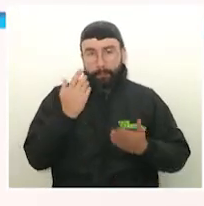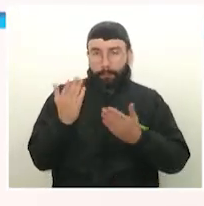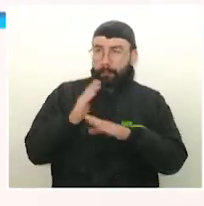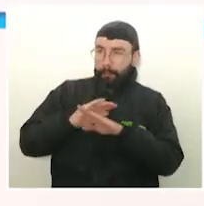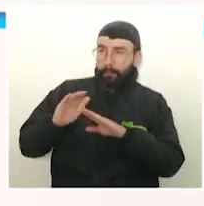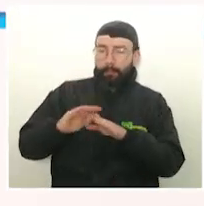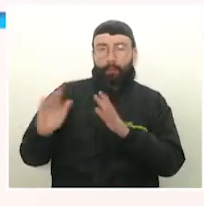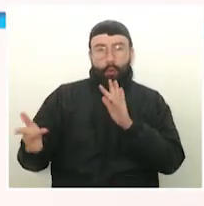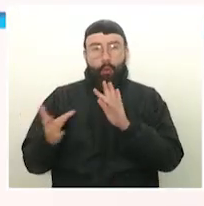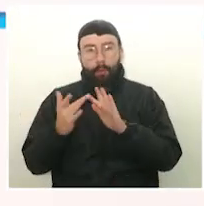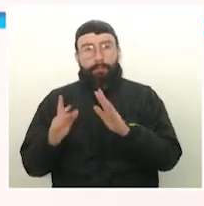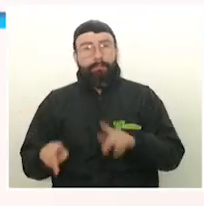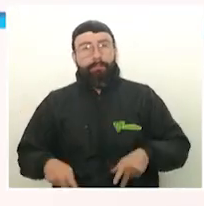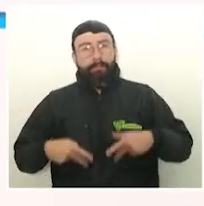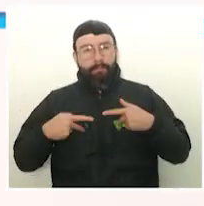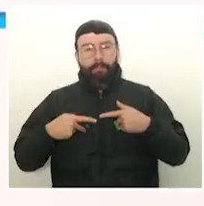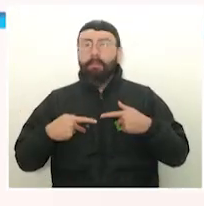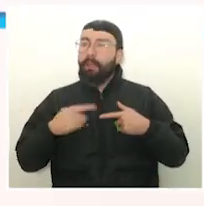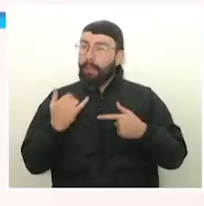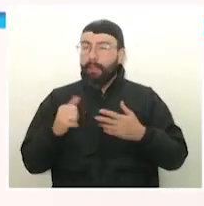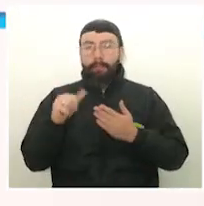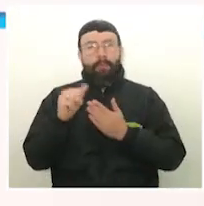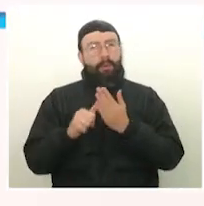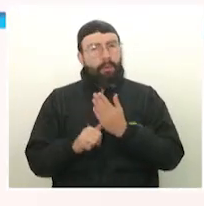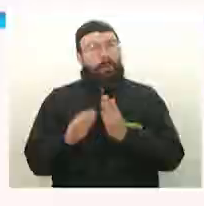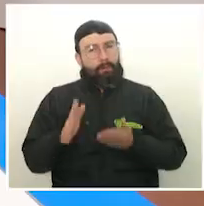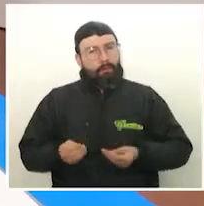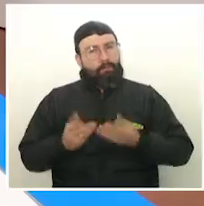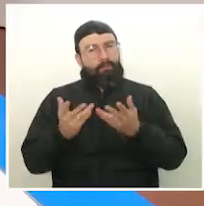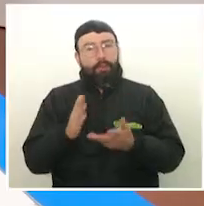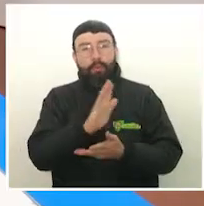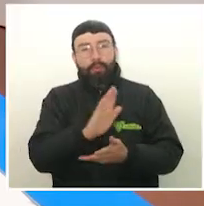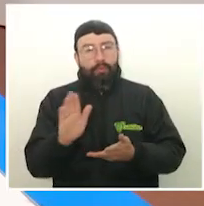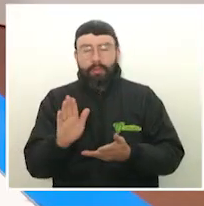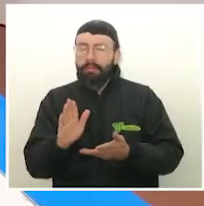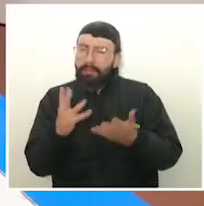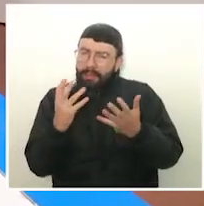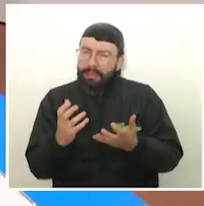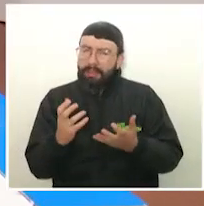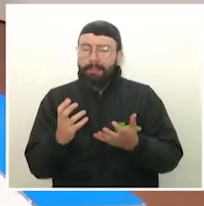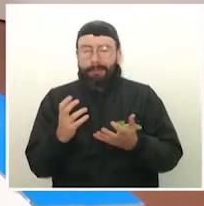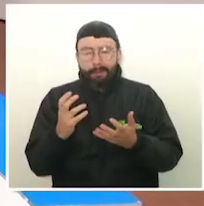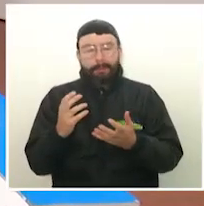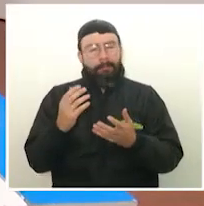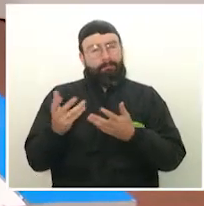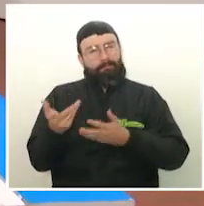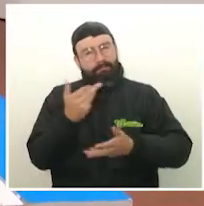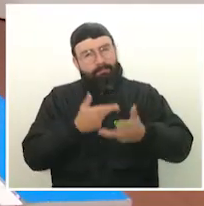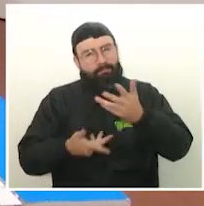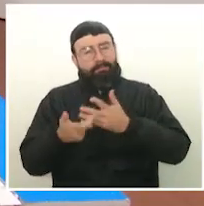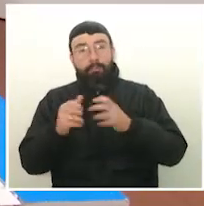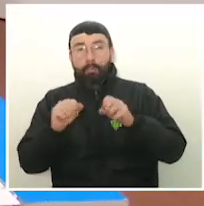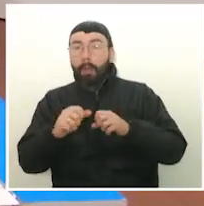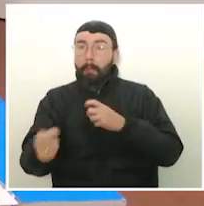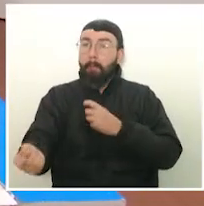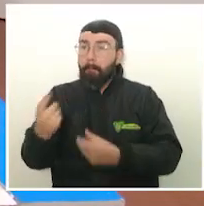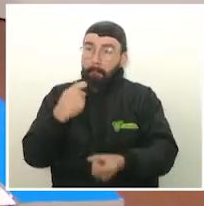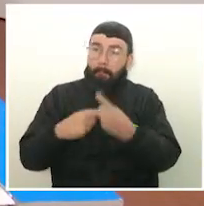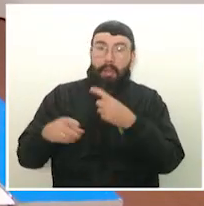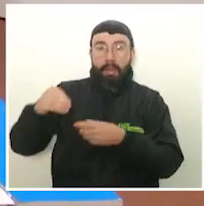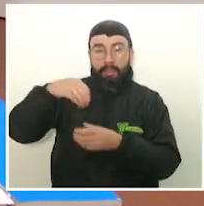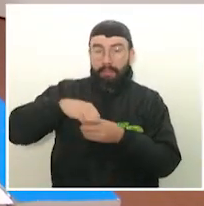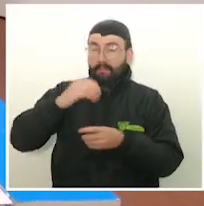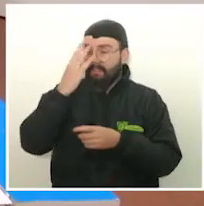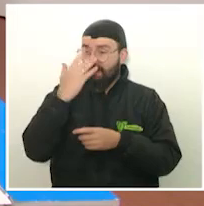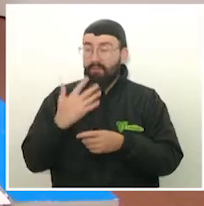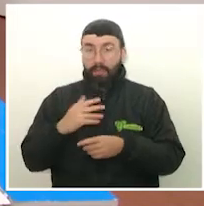en Conexión Vital para un programa que es para ustedes generar realmente un contenido de interacción, que nos puedan preguntar a través de Facebook Live para